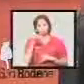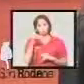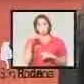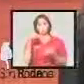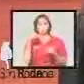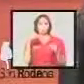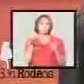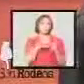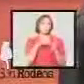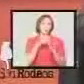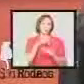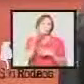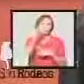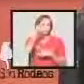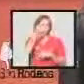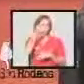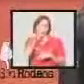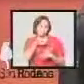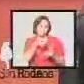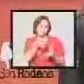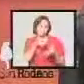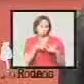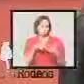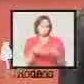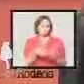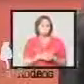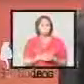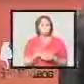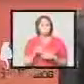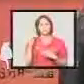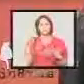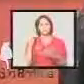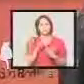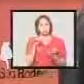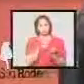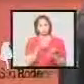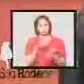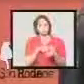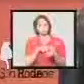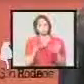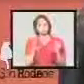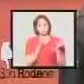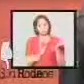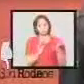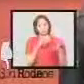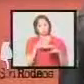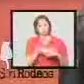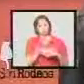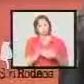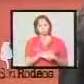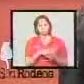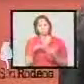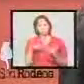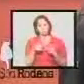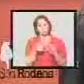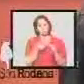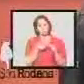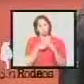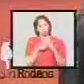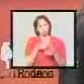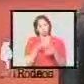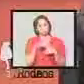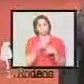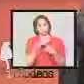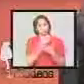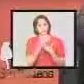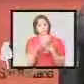sea, aquel núcleo familiar que tiene ingresos menores a esos puede acceder a un crédito en el cual le podemos financiar